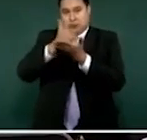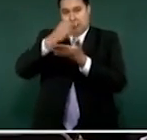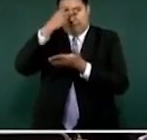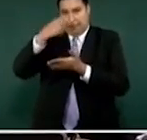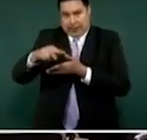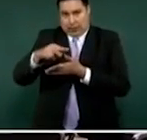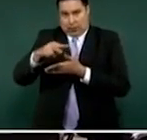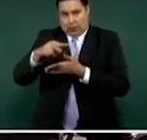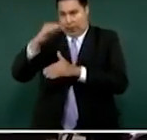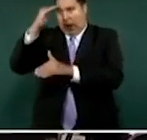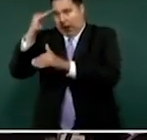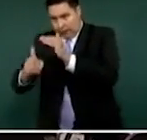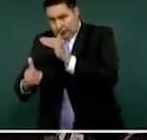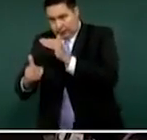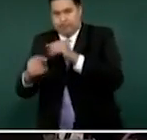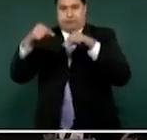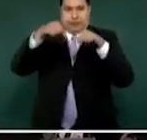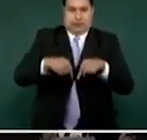se reúnen